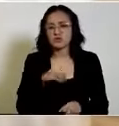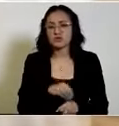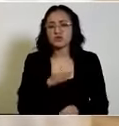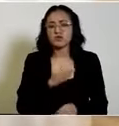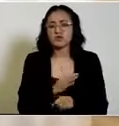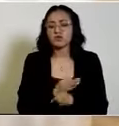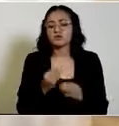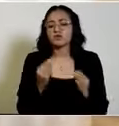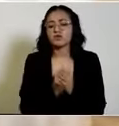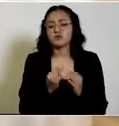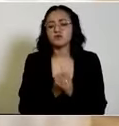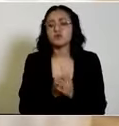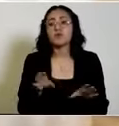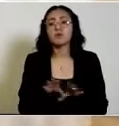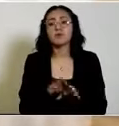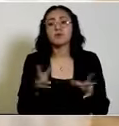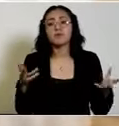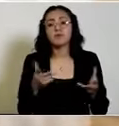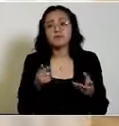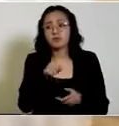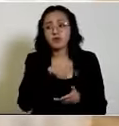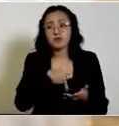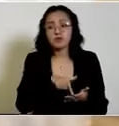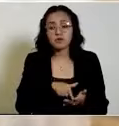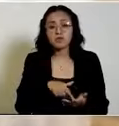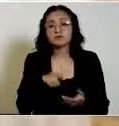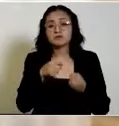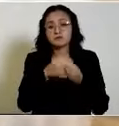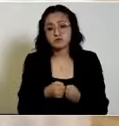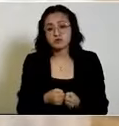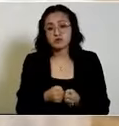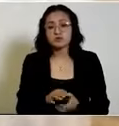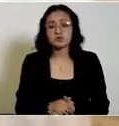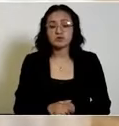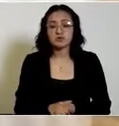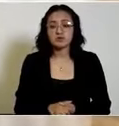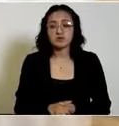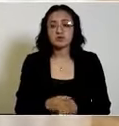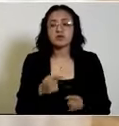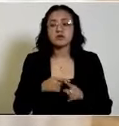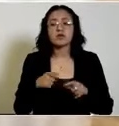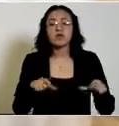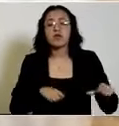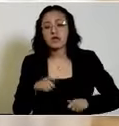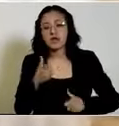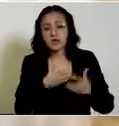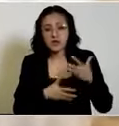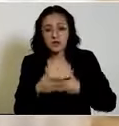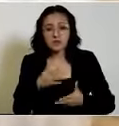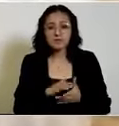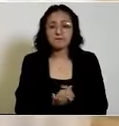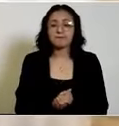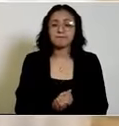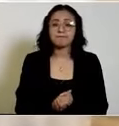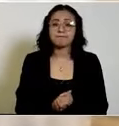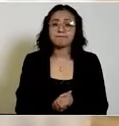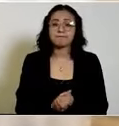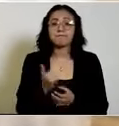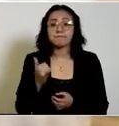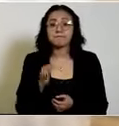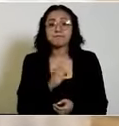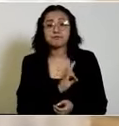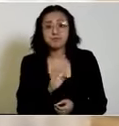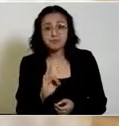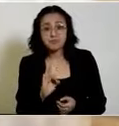asunto de cómo generar un espacio seguro en actividades económicas y poder